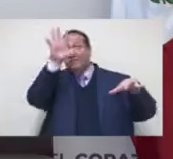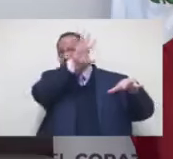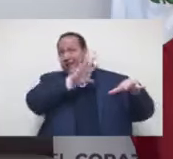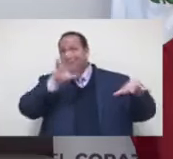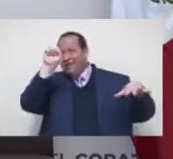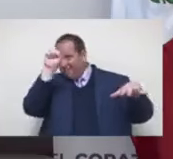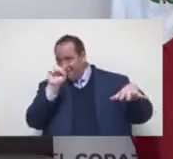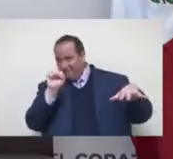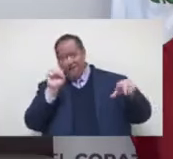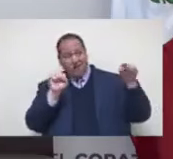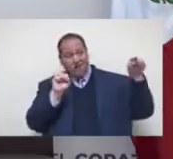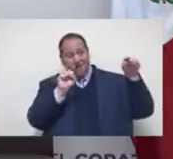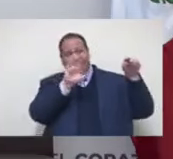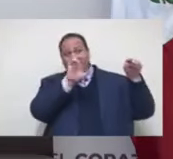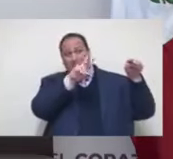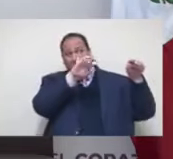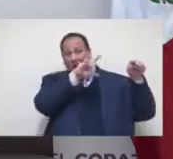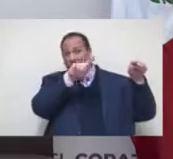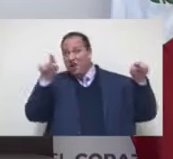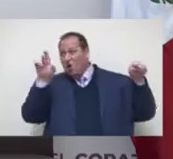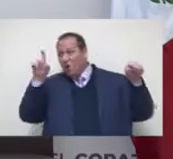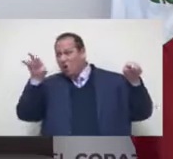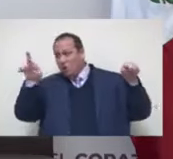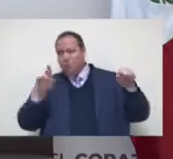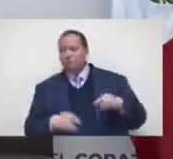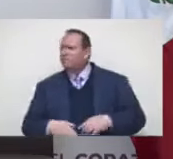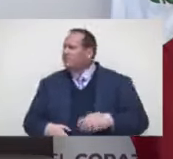desde la Carvajal hasta el Cóndor, por así decir.